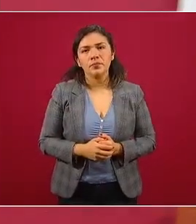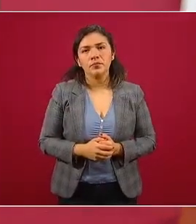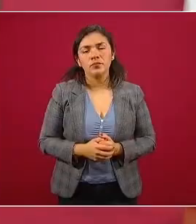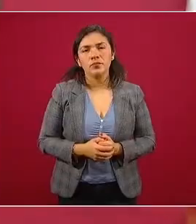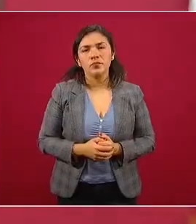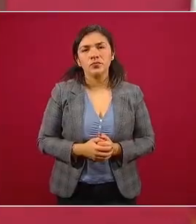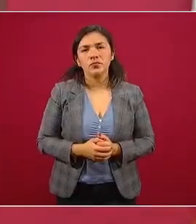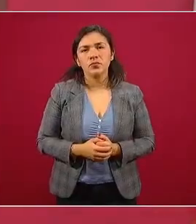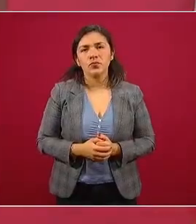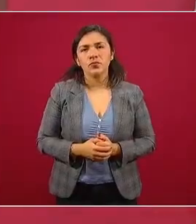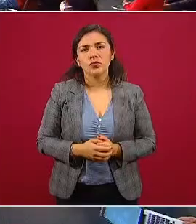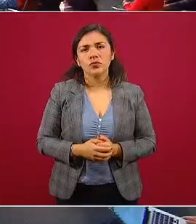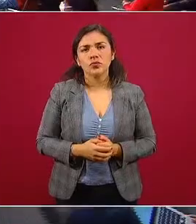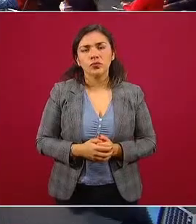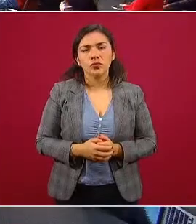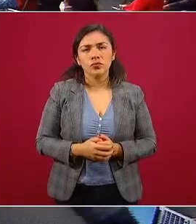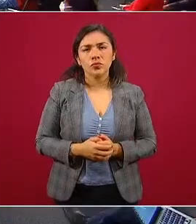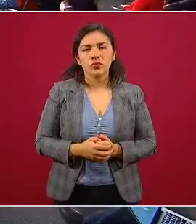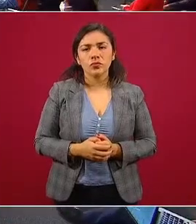cuando